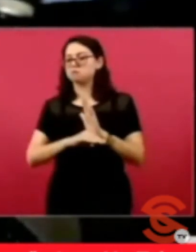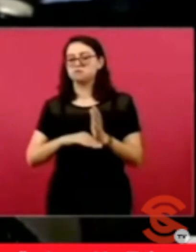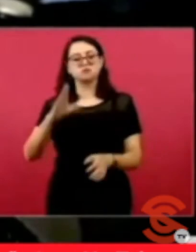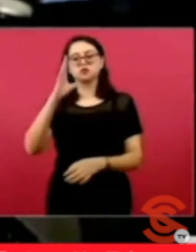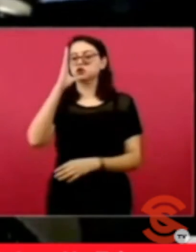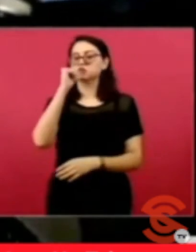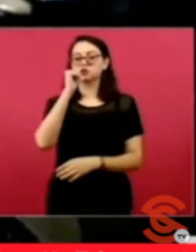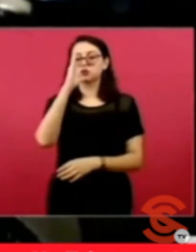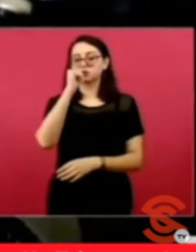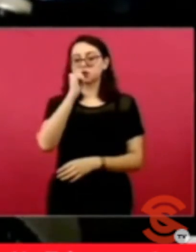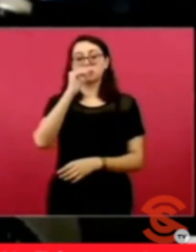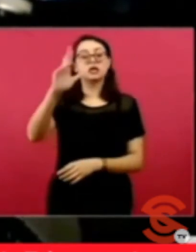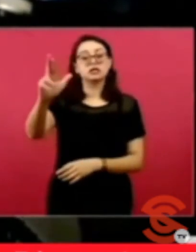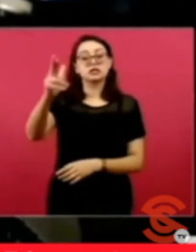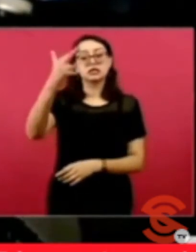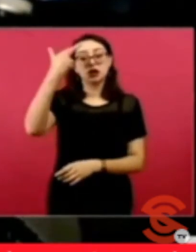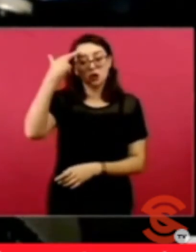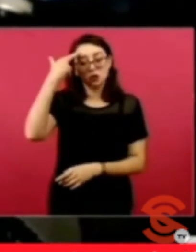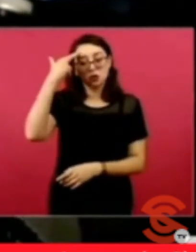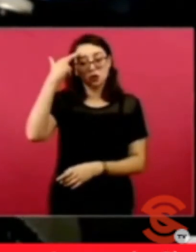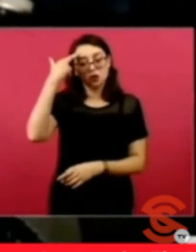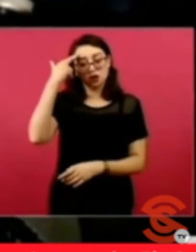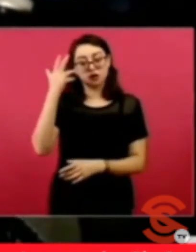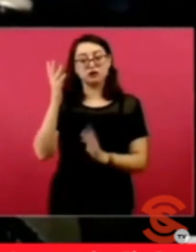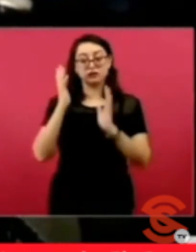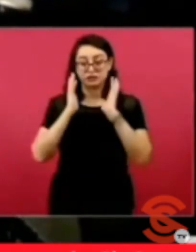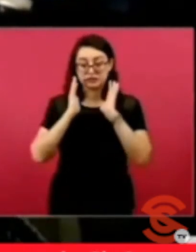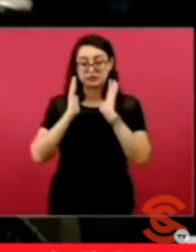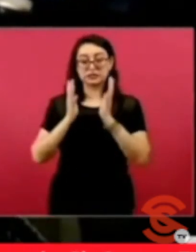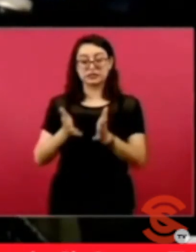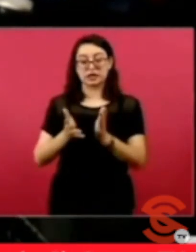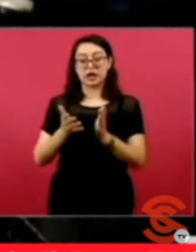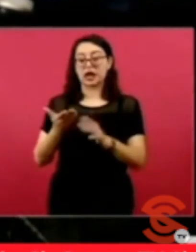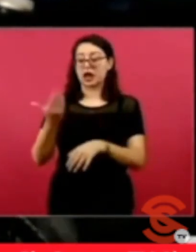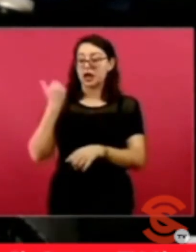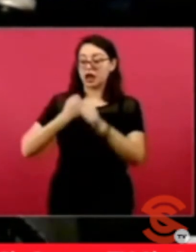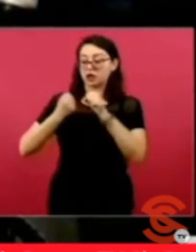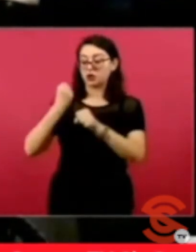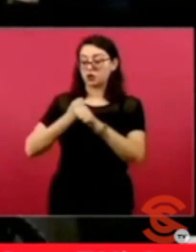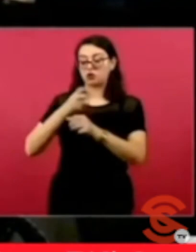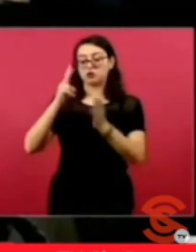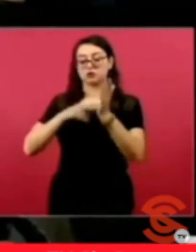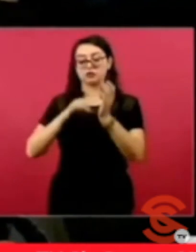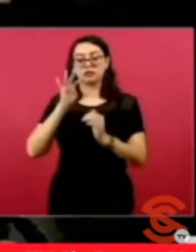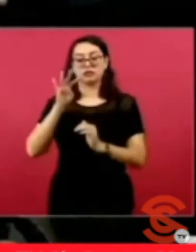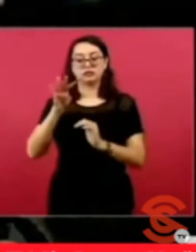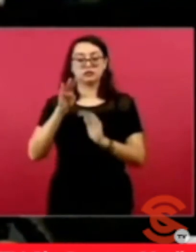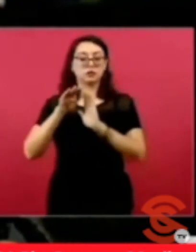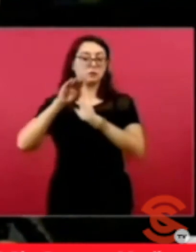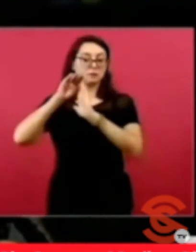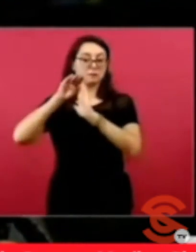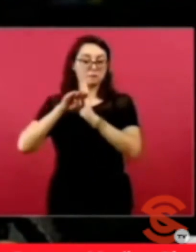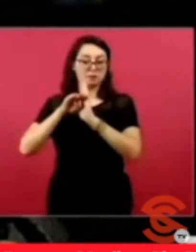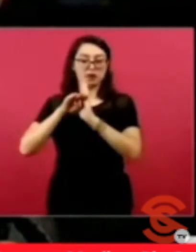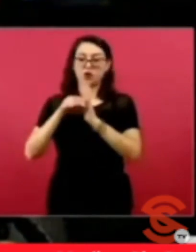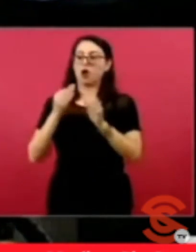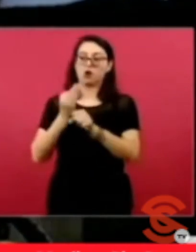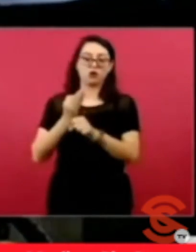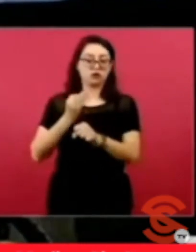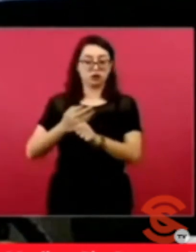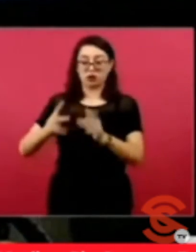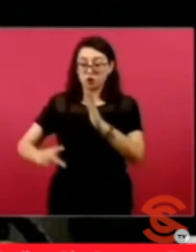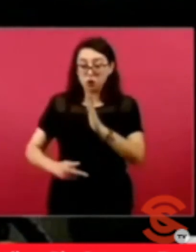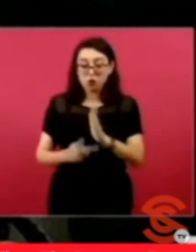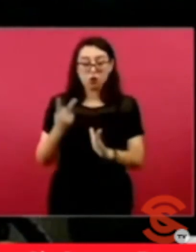Le recordaron que los sueldos ya acordaron disminuirlos en el 2019 y bueno, le responden